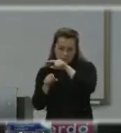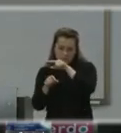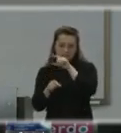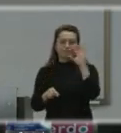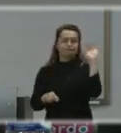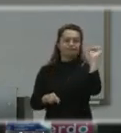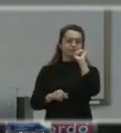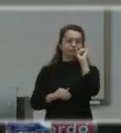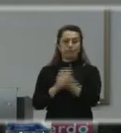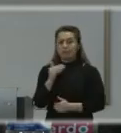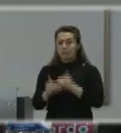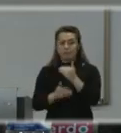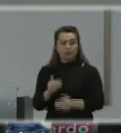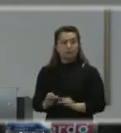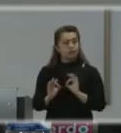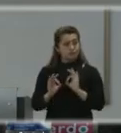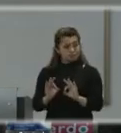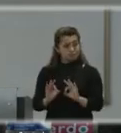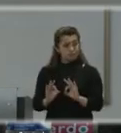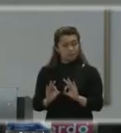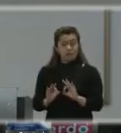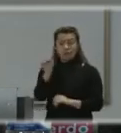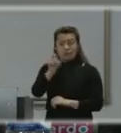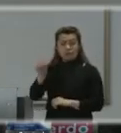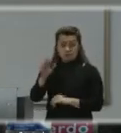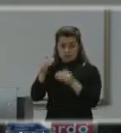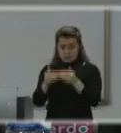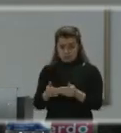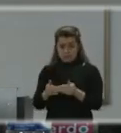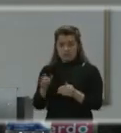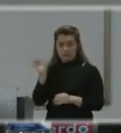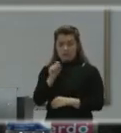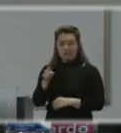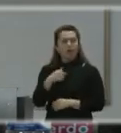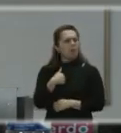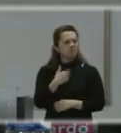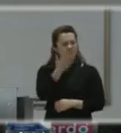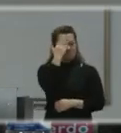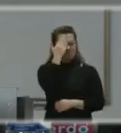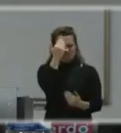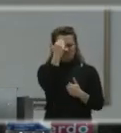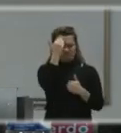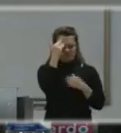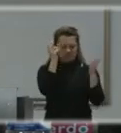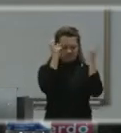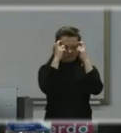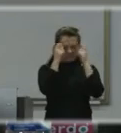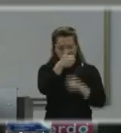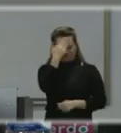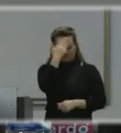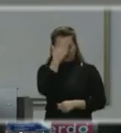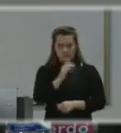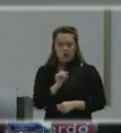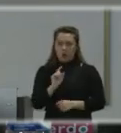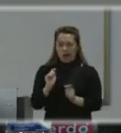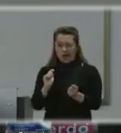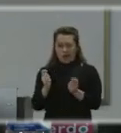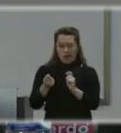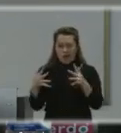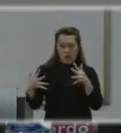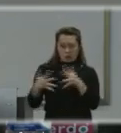tampoco permite que a la persona con discapacidad tenga conocimiento alguno sobre el proceso, ni haya ajustes durante el proceso de